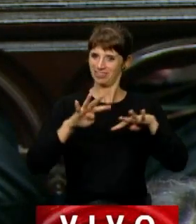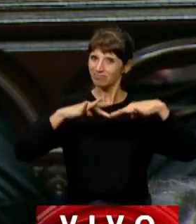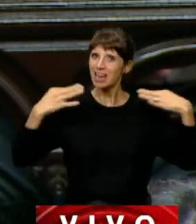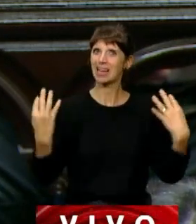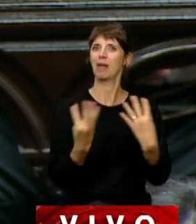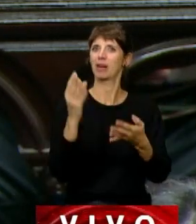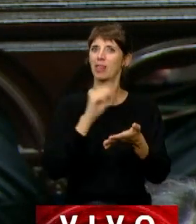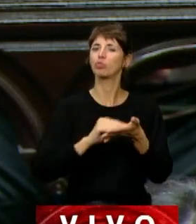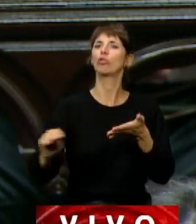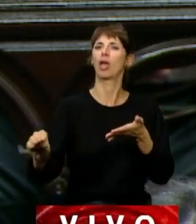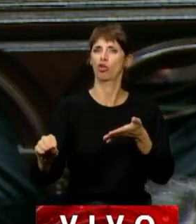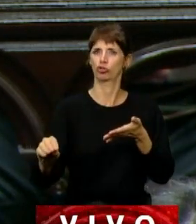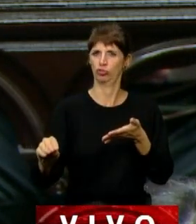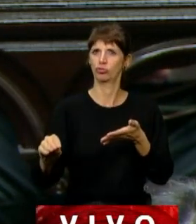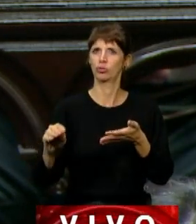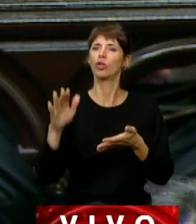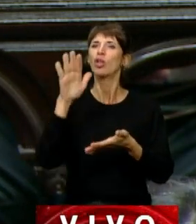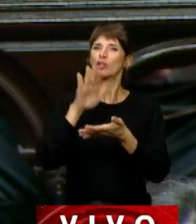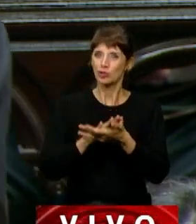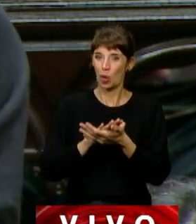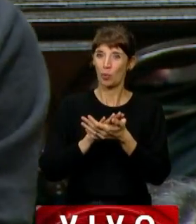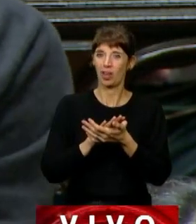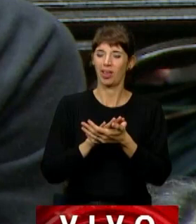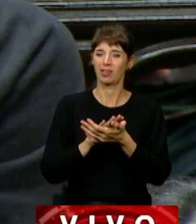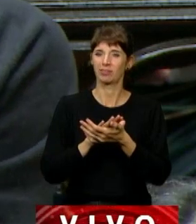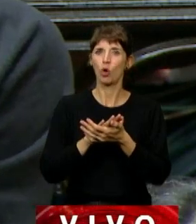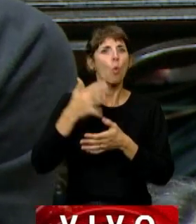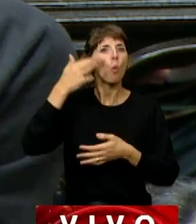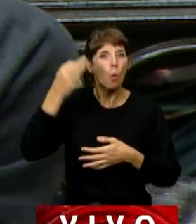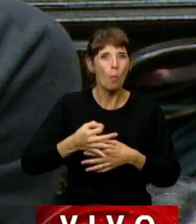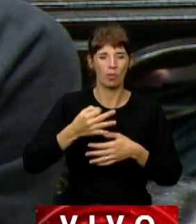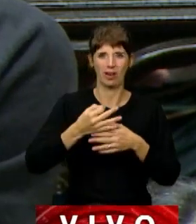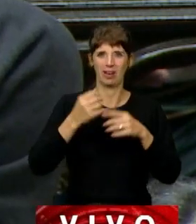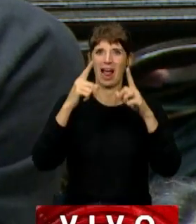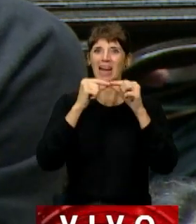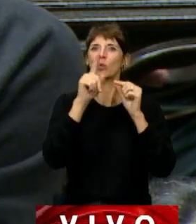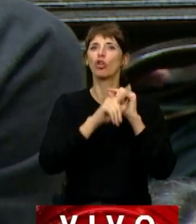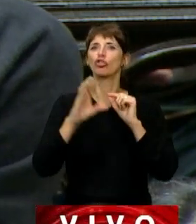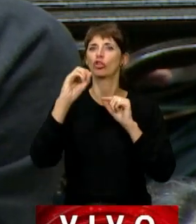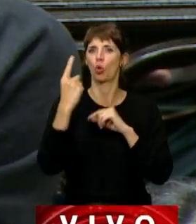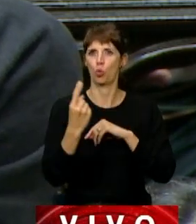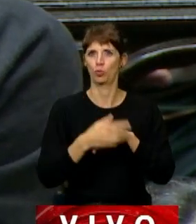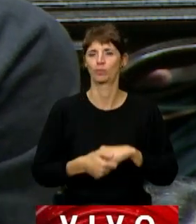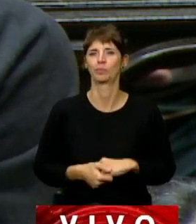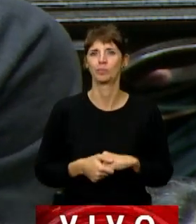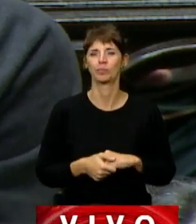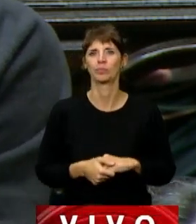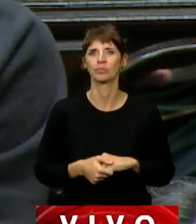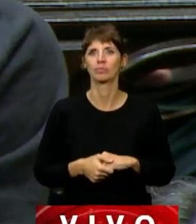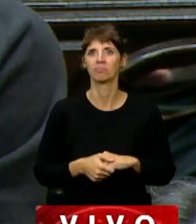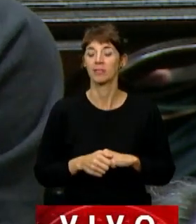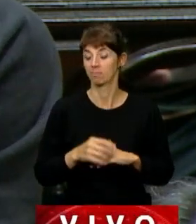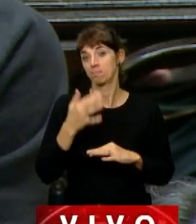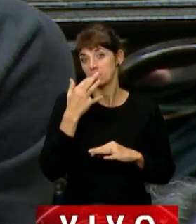Diputados de la materialización en la práctica de lo que dice el artículo 101. Creo que nos